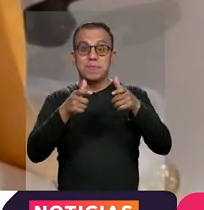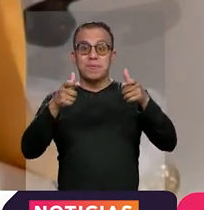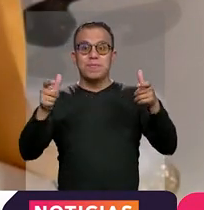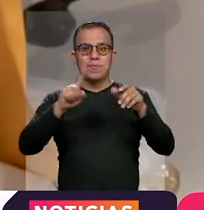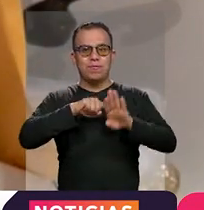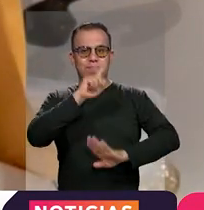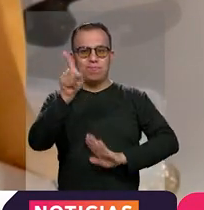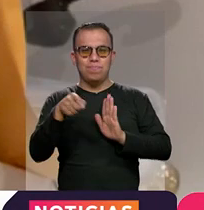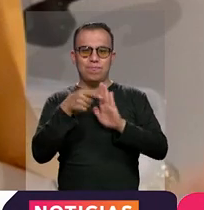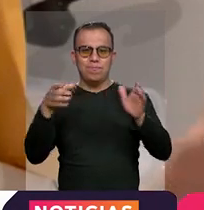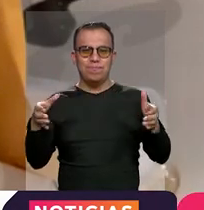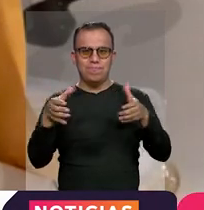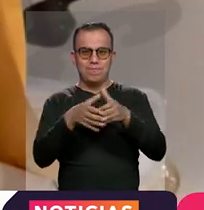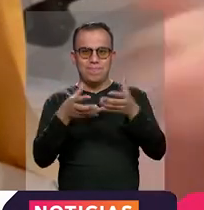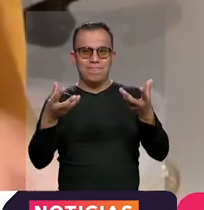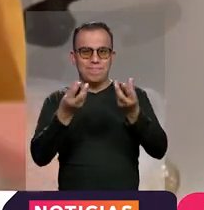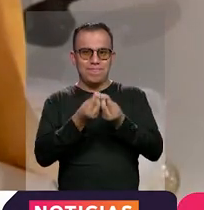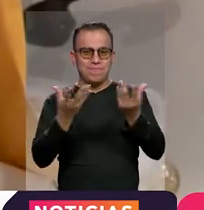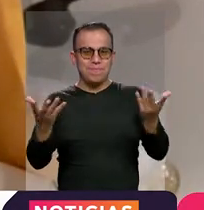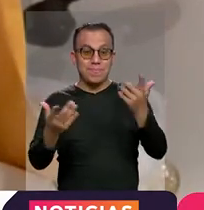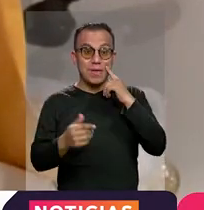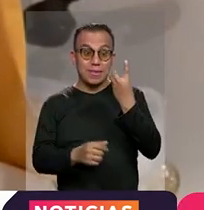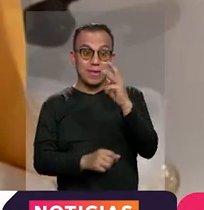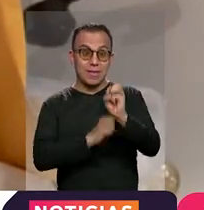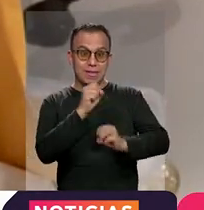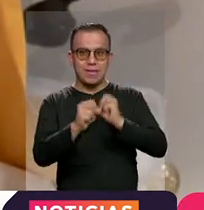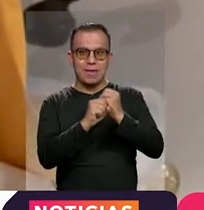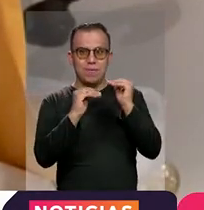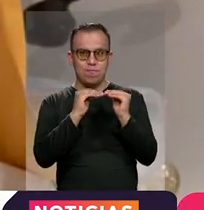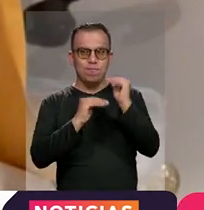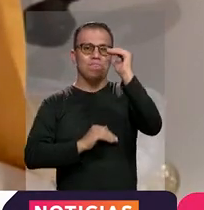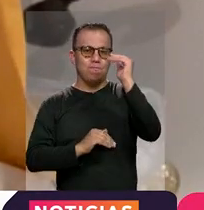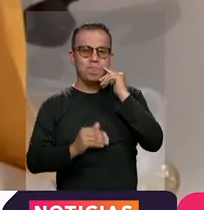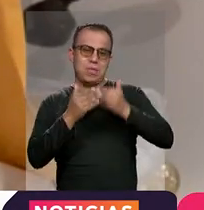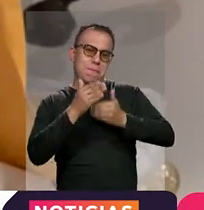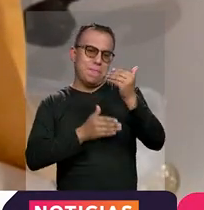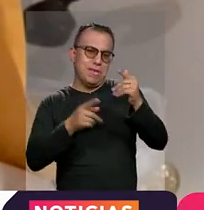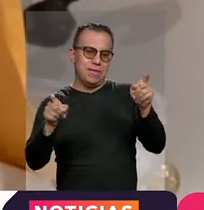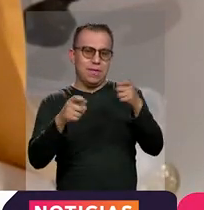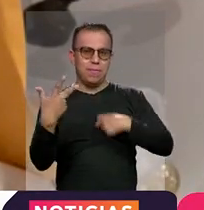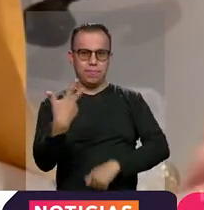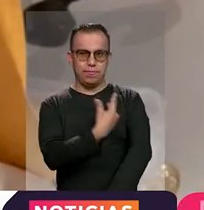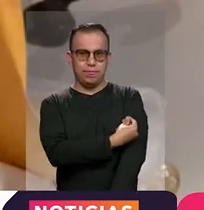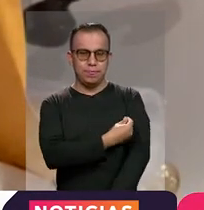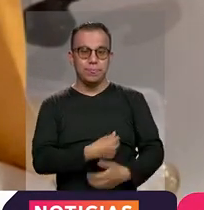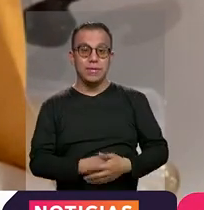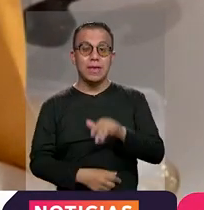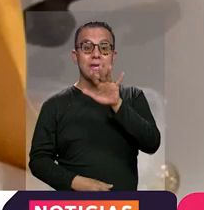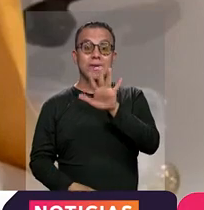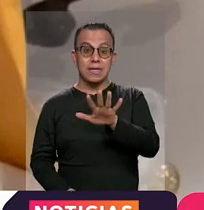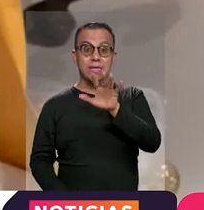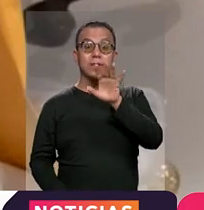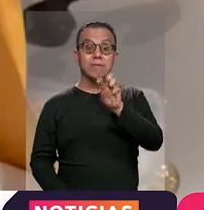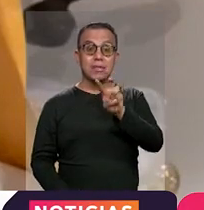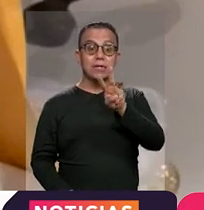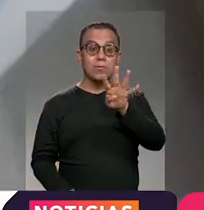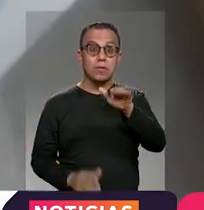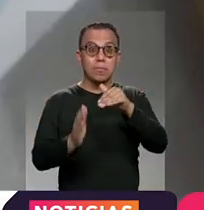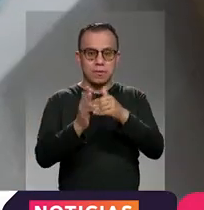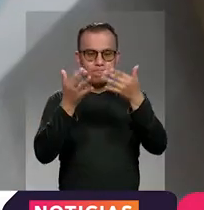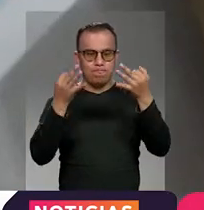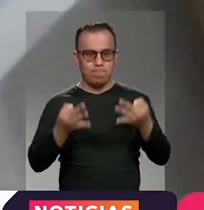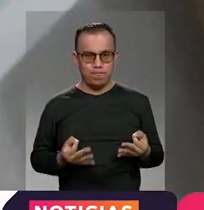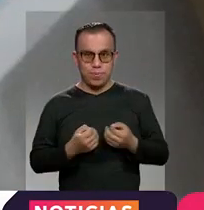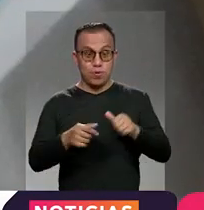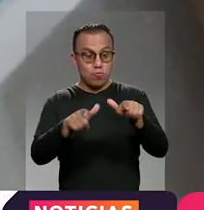las personas que de 30 y más años en la ciudad de Bogotá no hayan empezado su esquema de vacunación. 524,000 dosis de Moderna. En